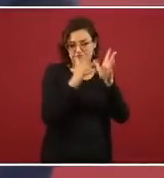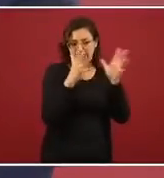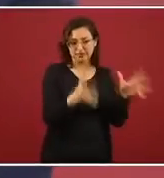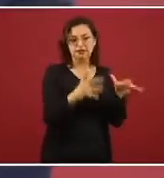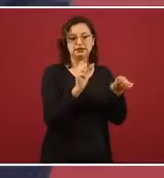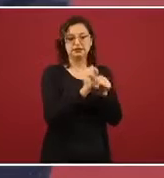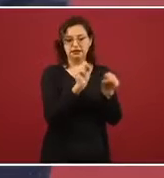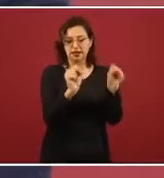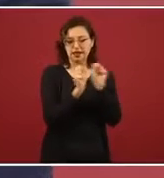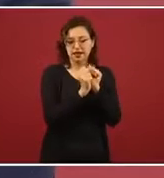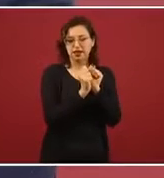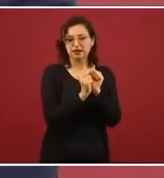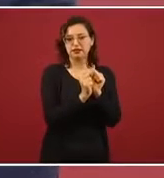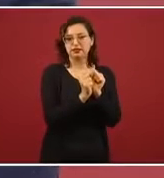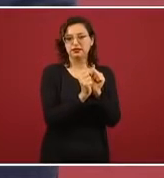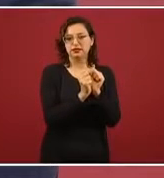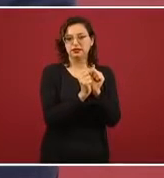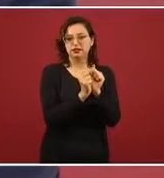salas,